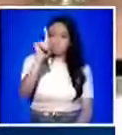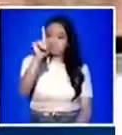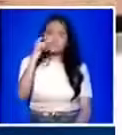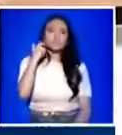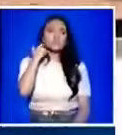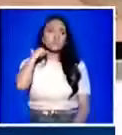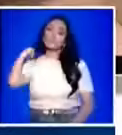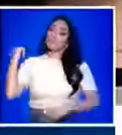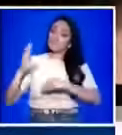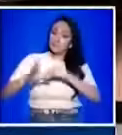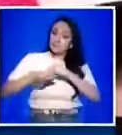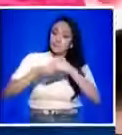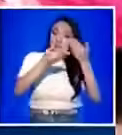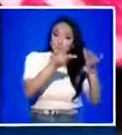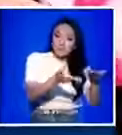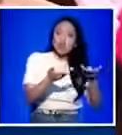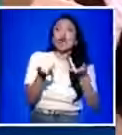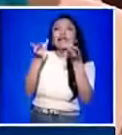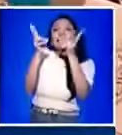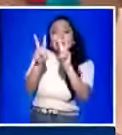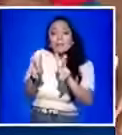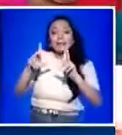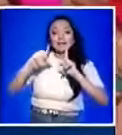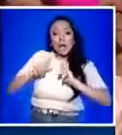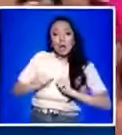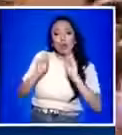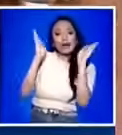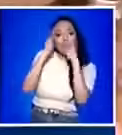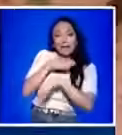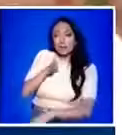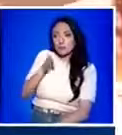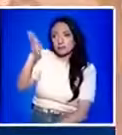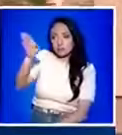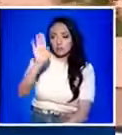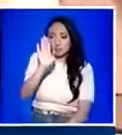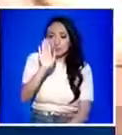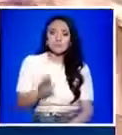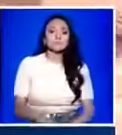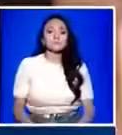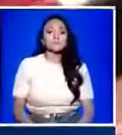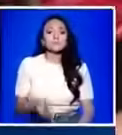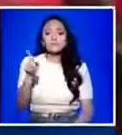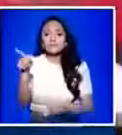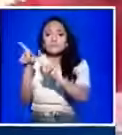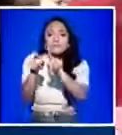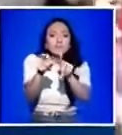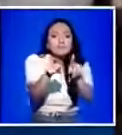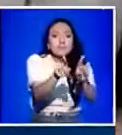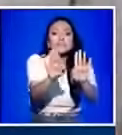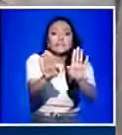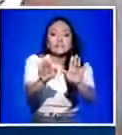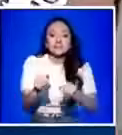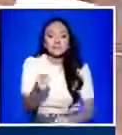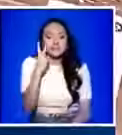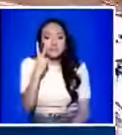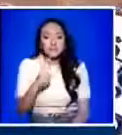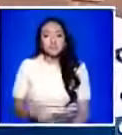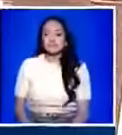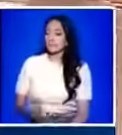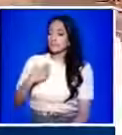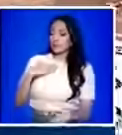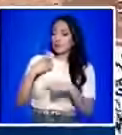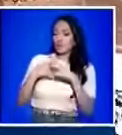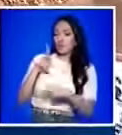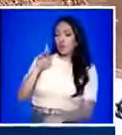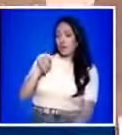importante, tenemos nuestra feria de salud gratuita. Vamos para allá, vamos para la feria de salud, pero antes, miren ustedes, ¿qué tenemos por acá? Atención. Hola, mi nombre es